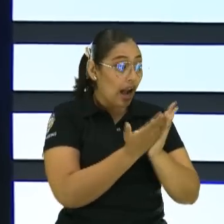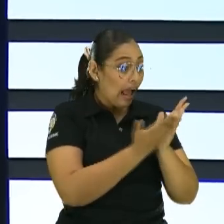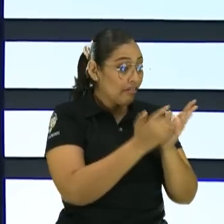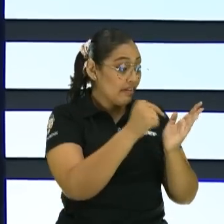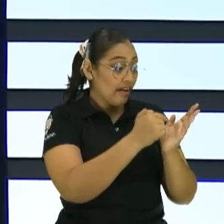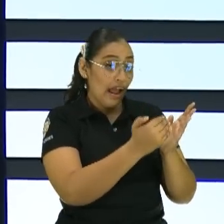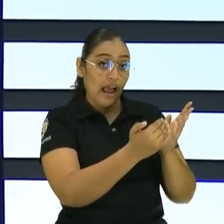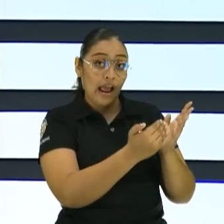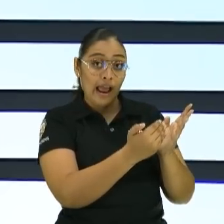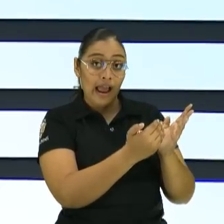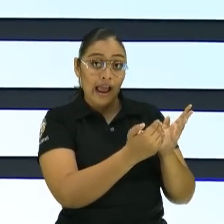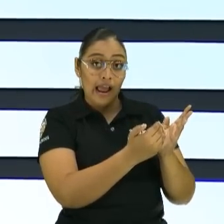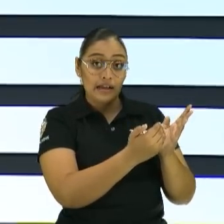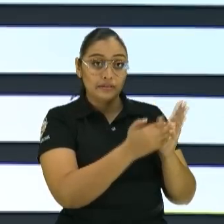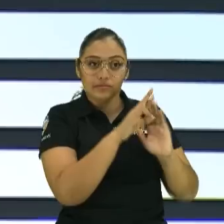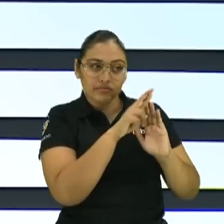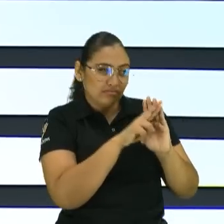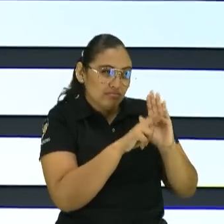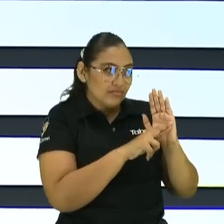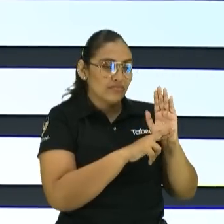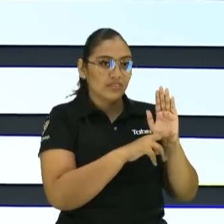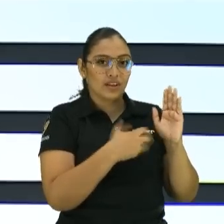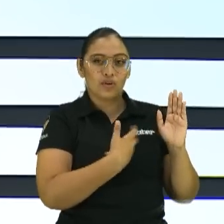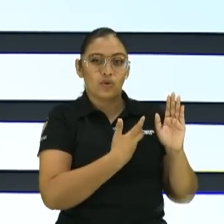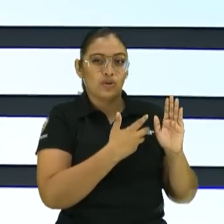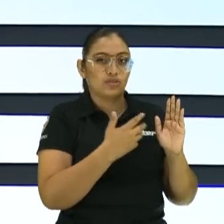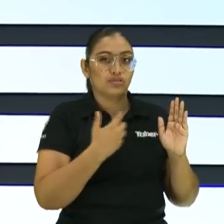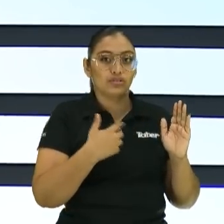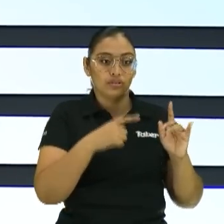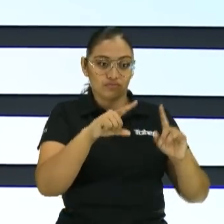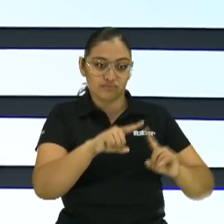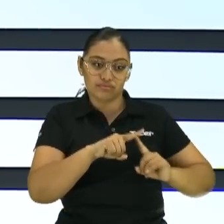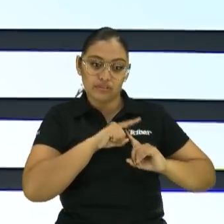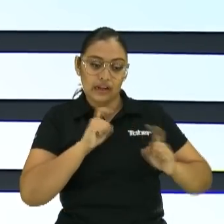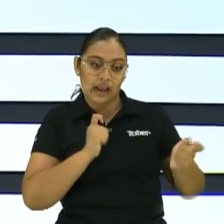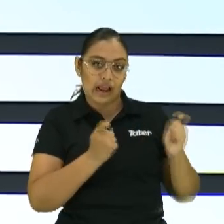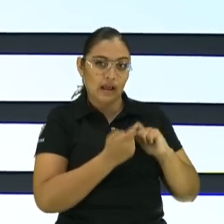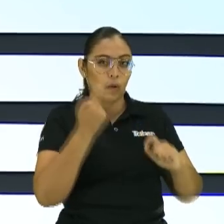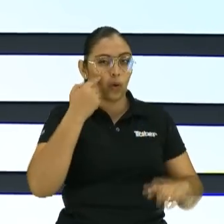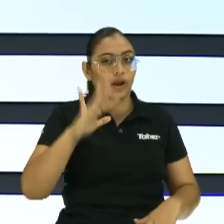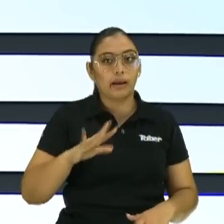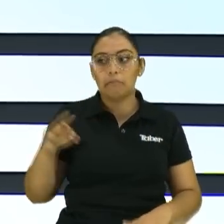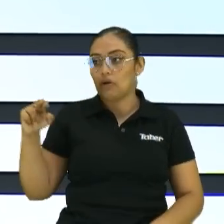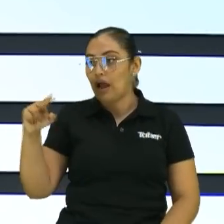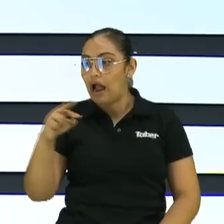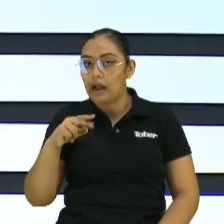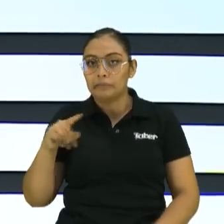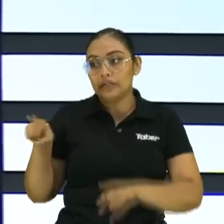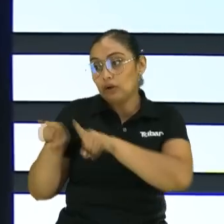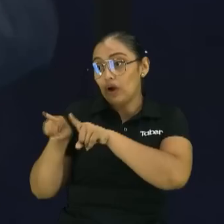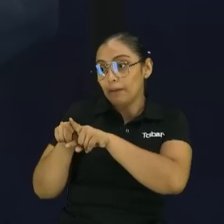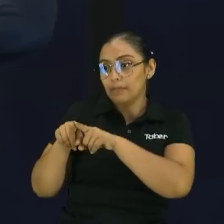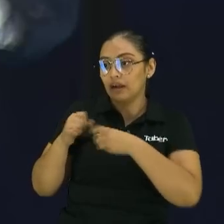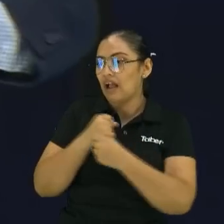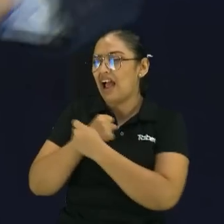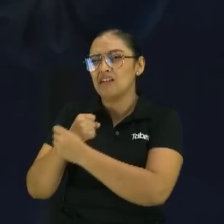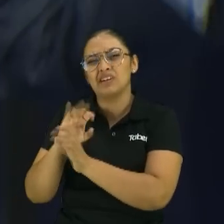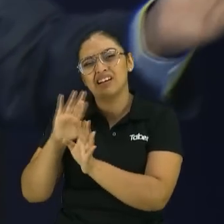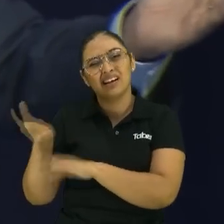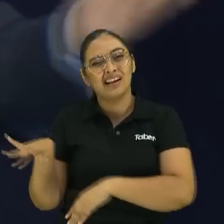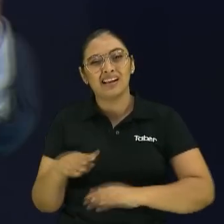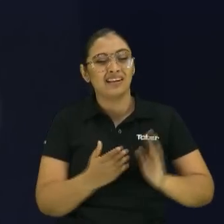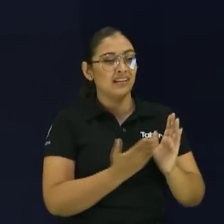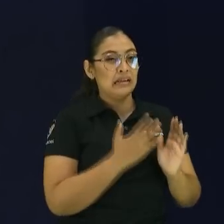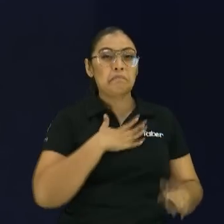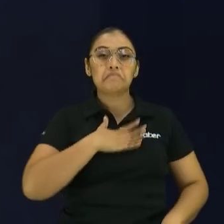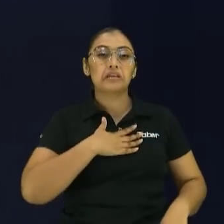y no hablo solo de asistir hablo de una conversión hablo de amar al necesitado pero pareciera que eso ya no importa mis prioridades